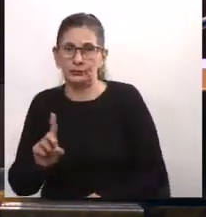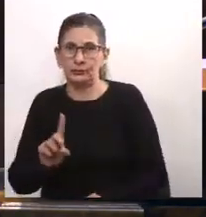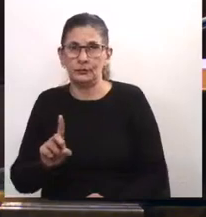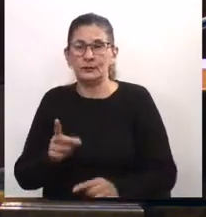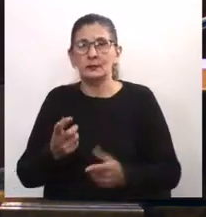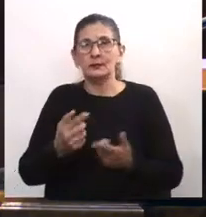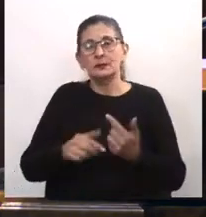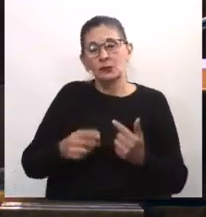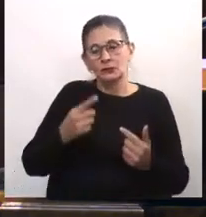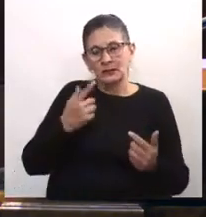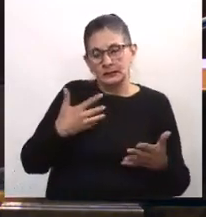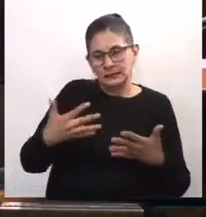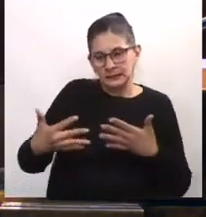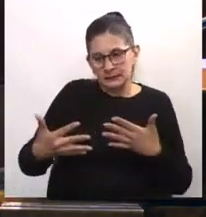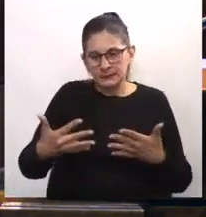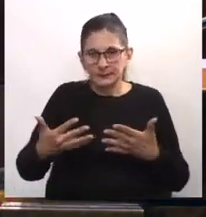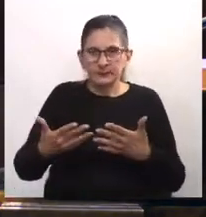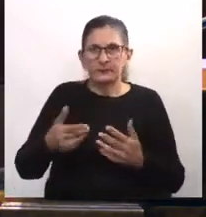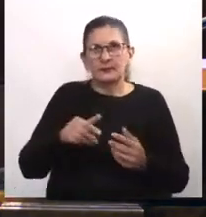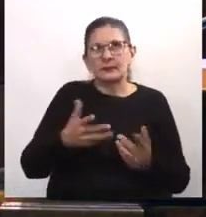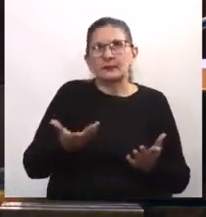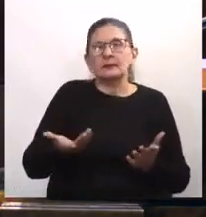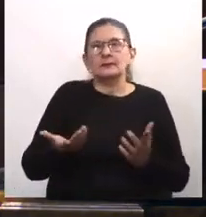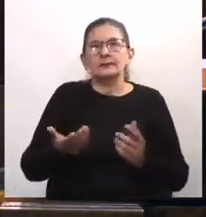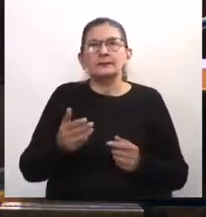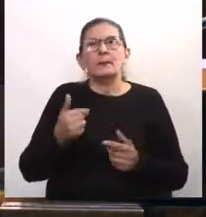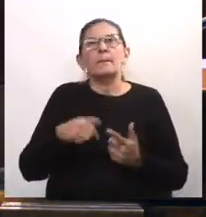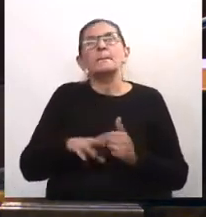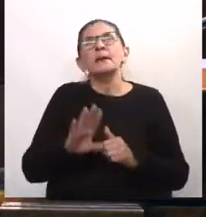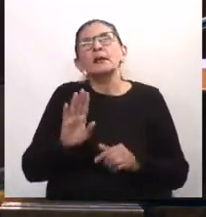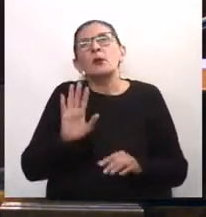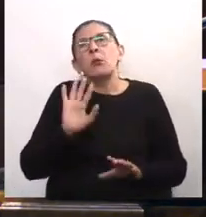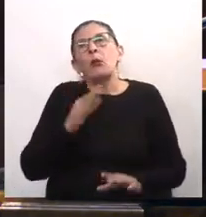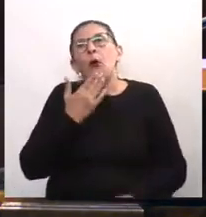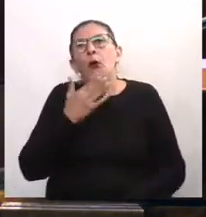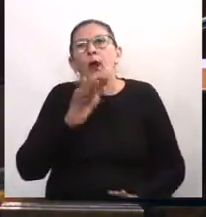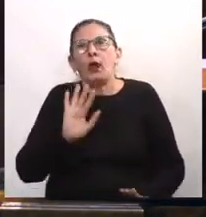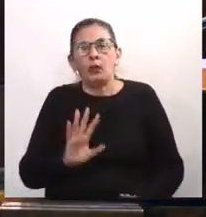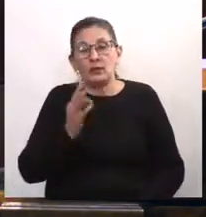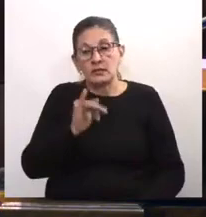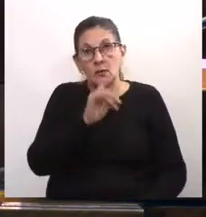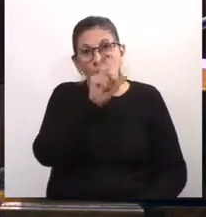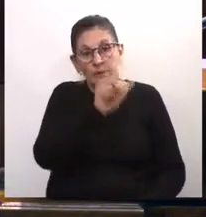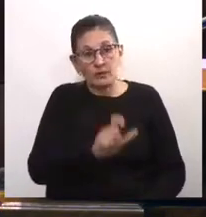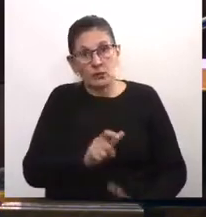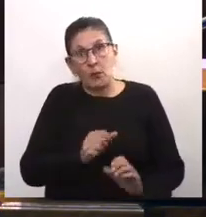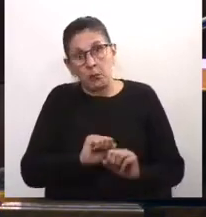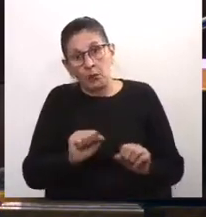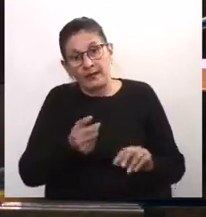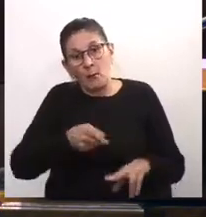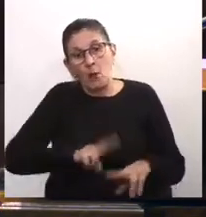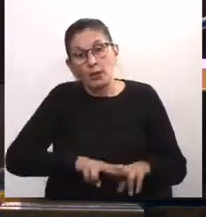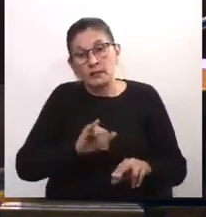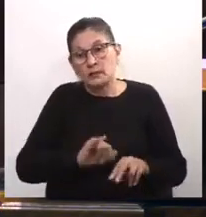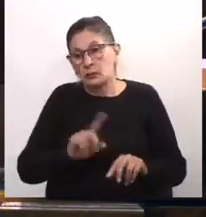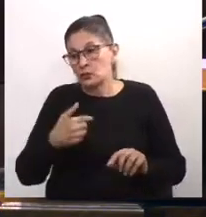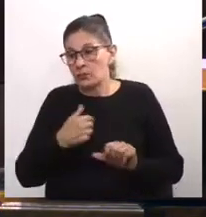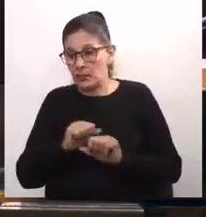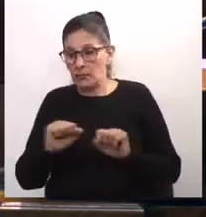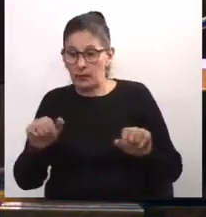Entonces capaz que nos apresuramos en el auxilio. Y bueno, pero ante la duda de si una persona se va a morir o no, yo prefiero equivocarme en